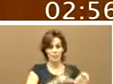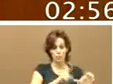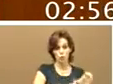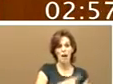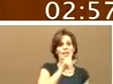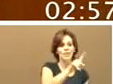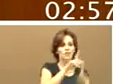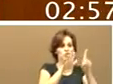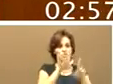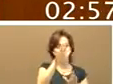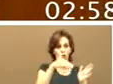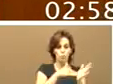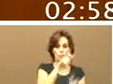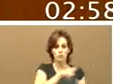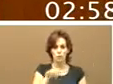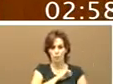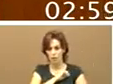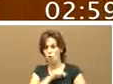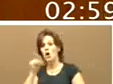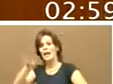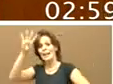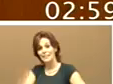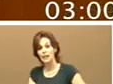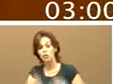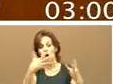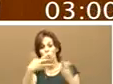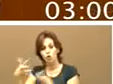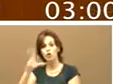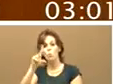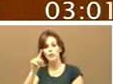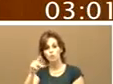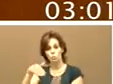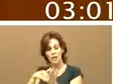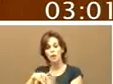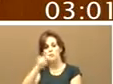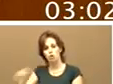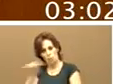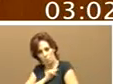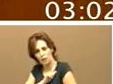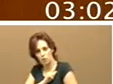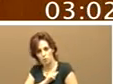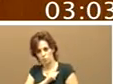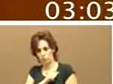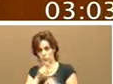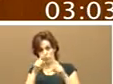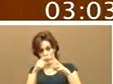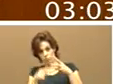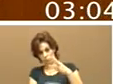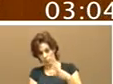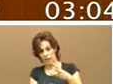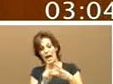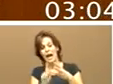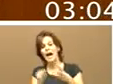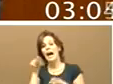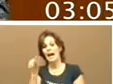.000 y Cataluña con 821.000. Y ese es el sitio donde nos tienen